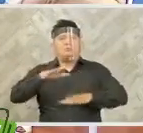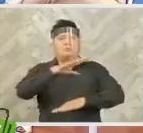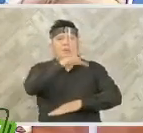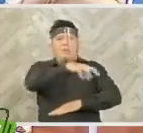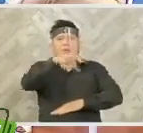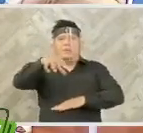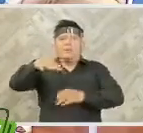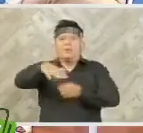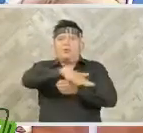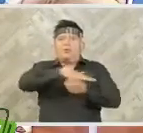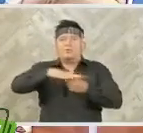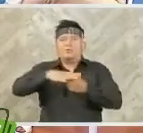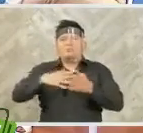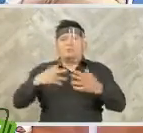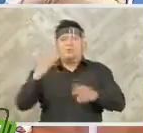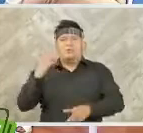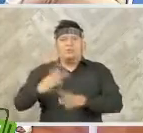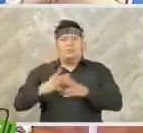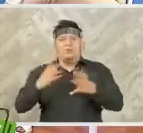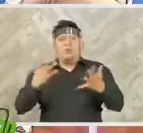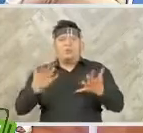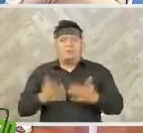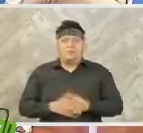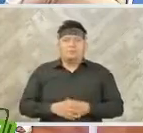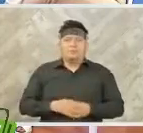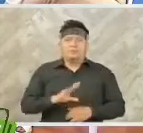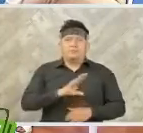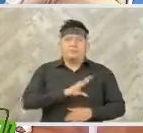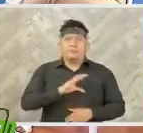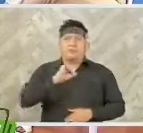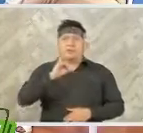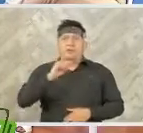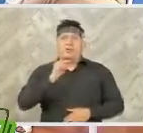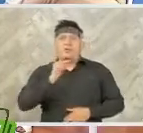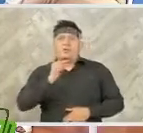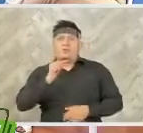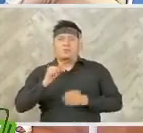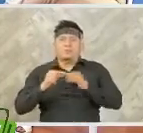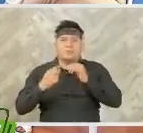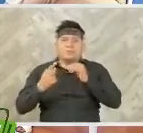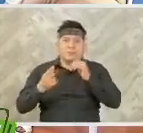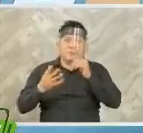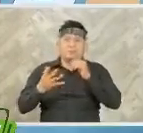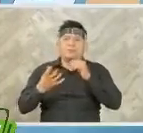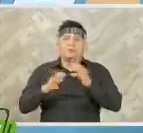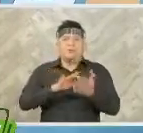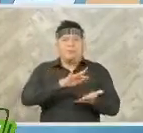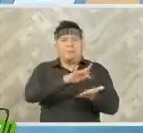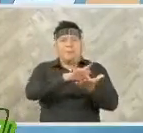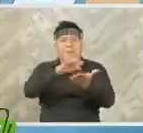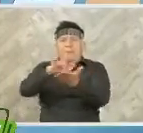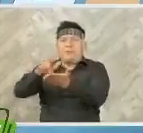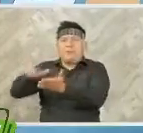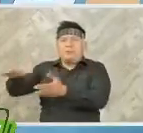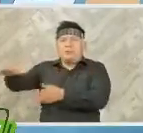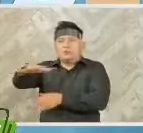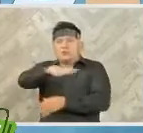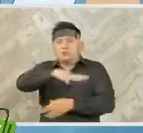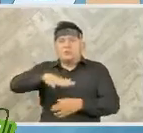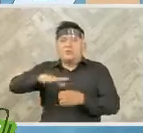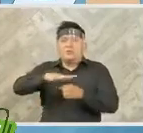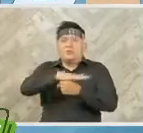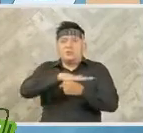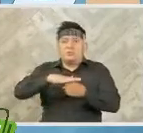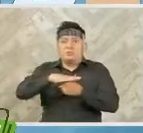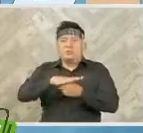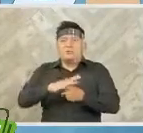propósito detrás de esta apuesta del alcalde Jairo Yáñez? Bueno, en esta apuesta del alcalde Jairo Yáñez de intervenir esos territorios, es como lo dije,